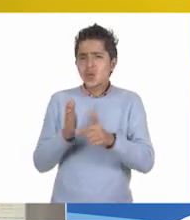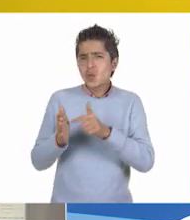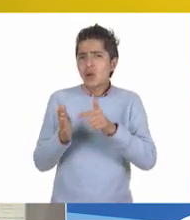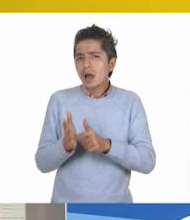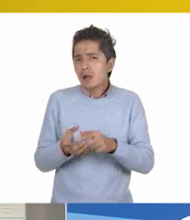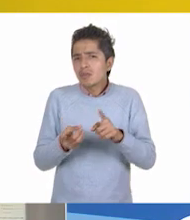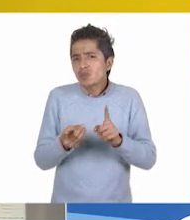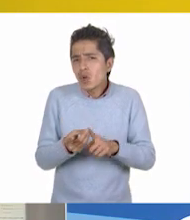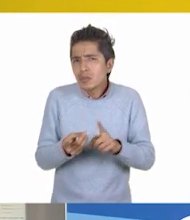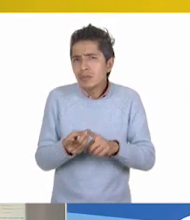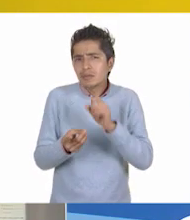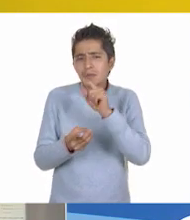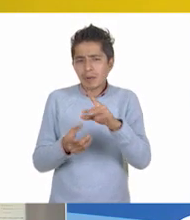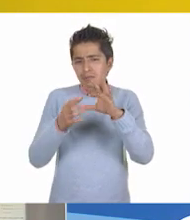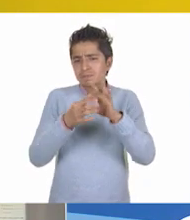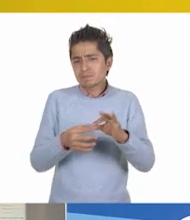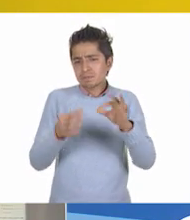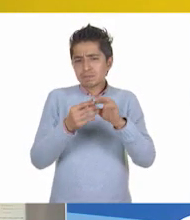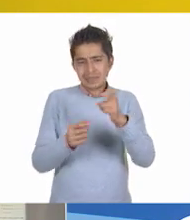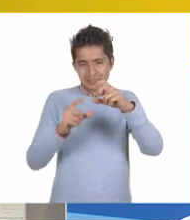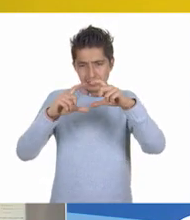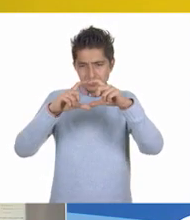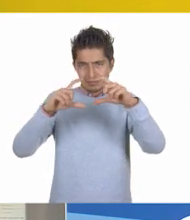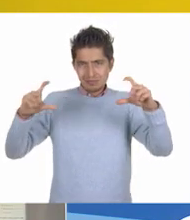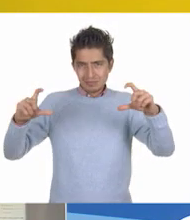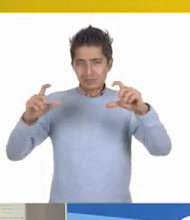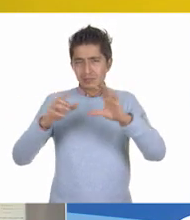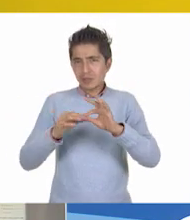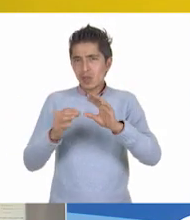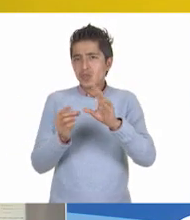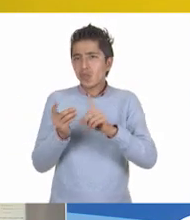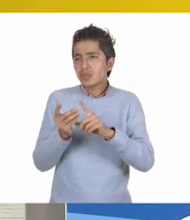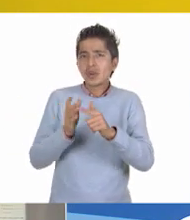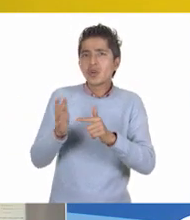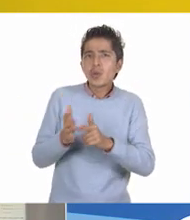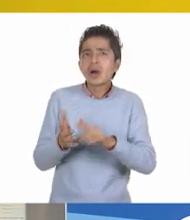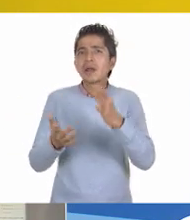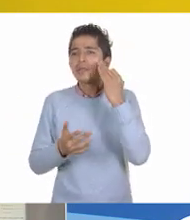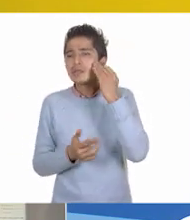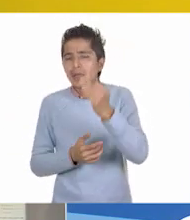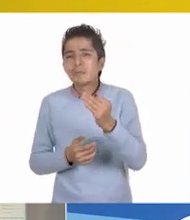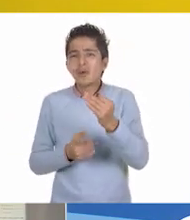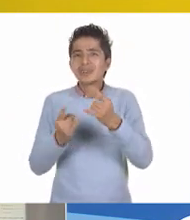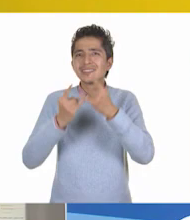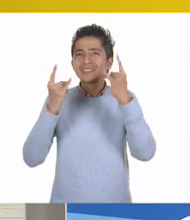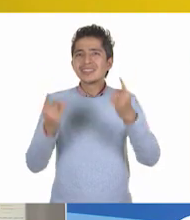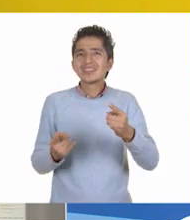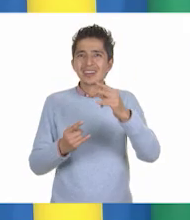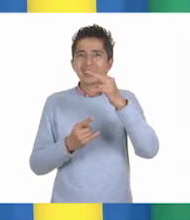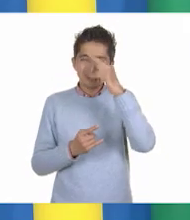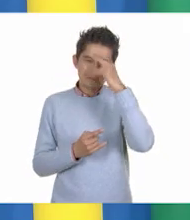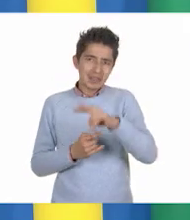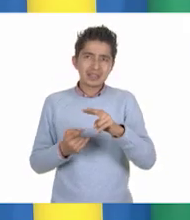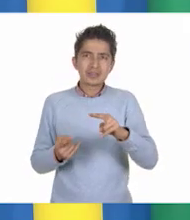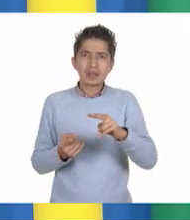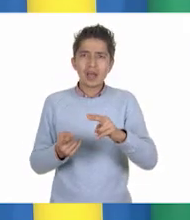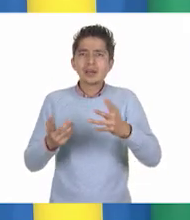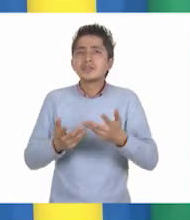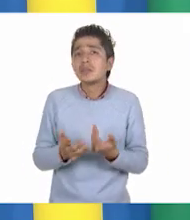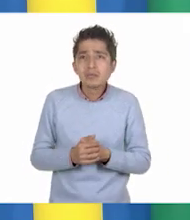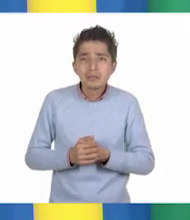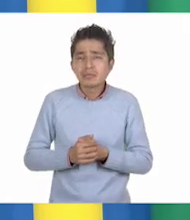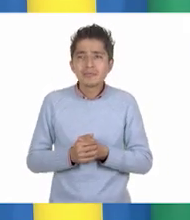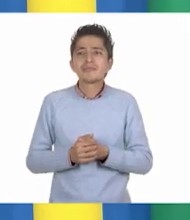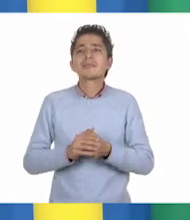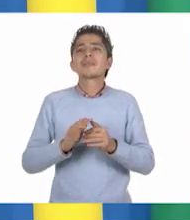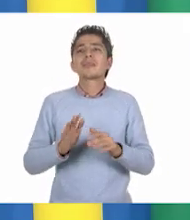los hechos descritos en ese fragmento? ¿A qué momento de la historia de México hace referencia? Pues aunque